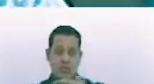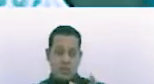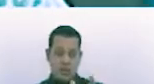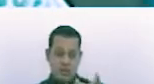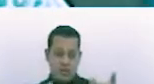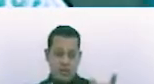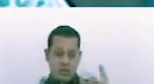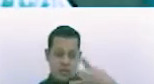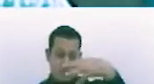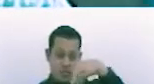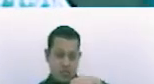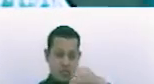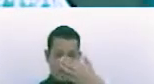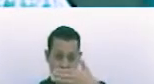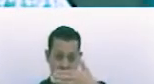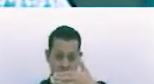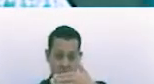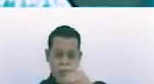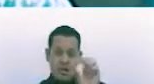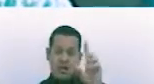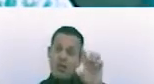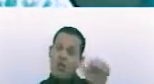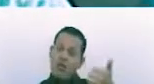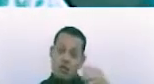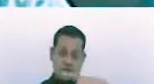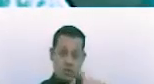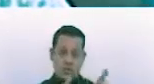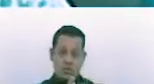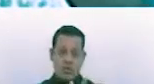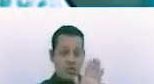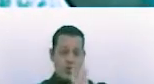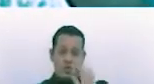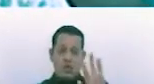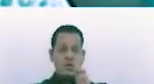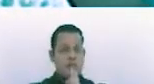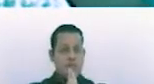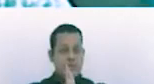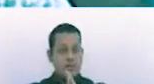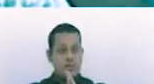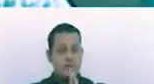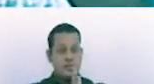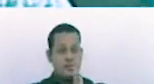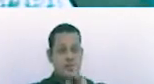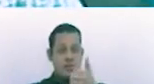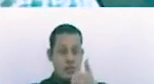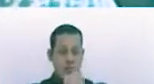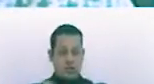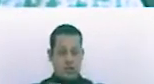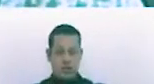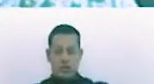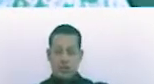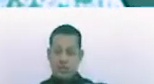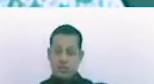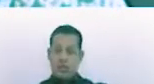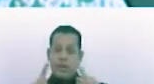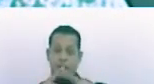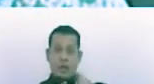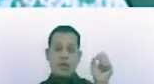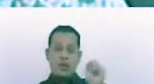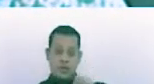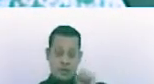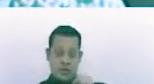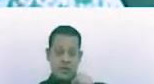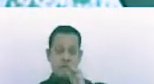división interna, y aquellos diputados que jamás responderán a los buenos salvadoreños, pero sí responderán a